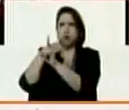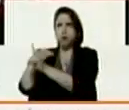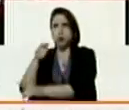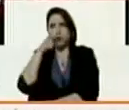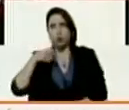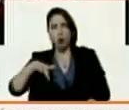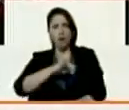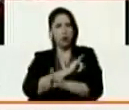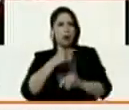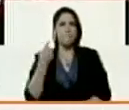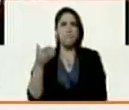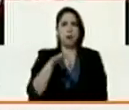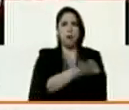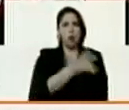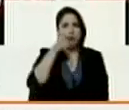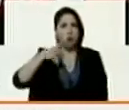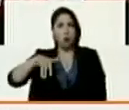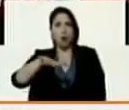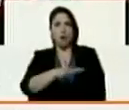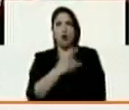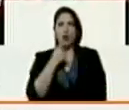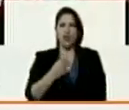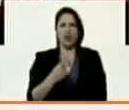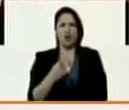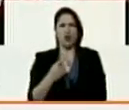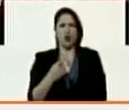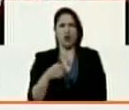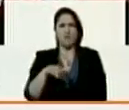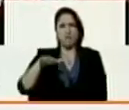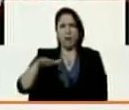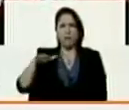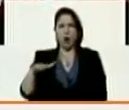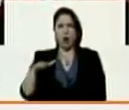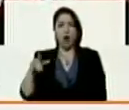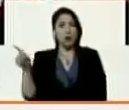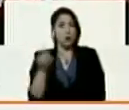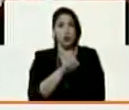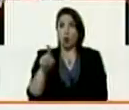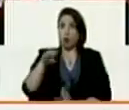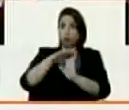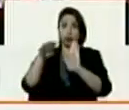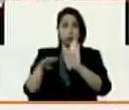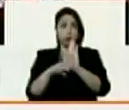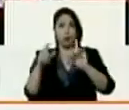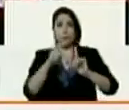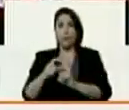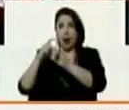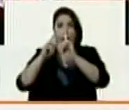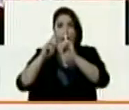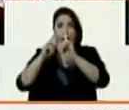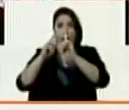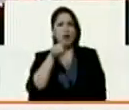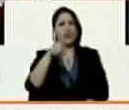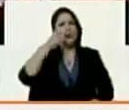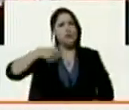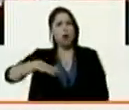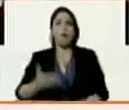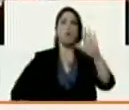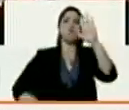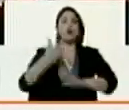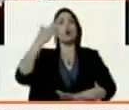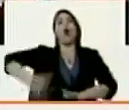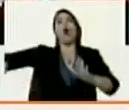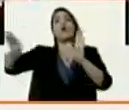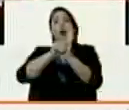luego que asesinó al pueblo, dijo que iba a retroceder y no le cumple la palabra a ese pueblo, se va a